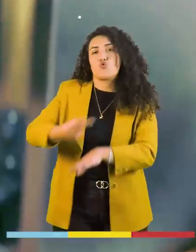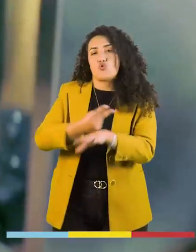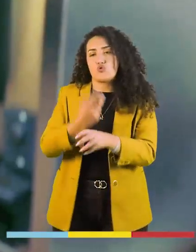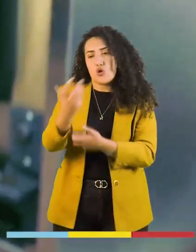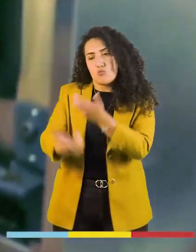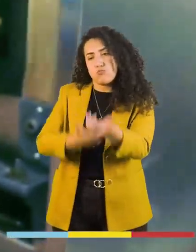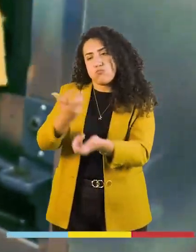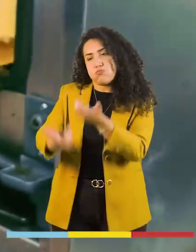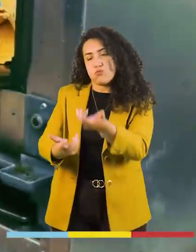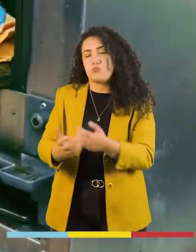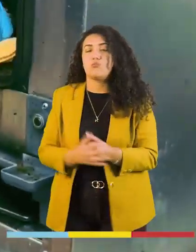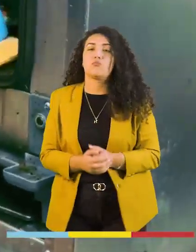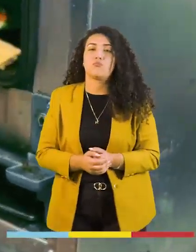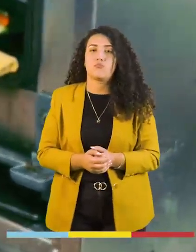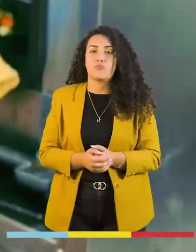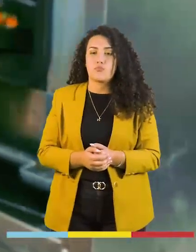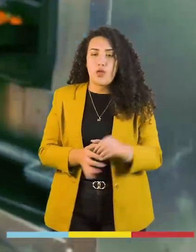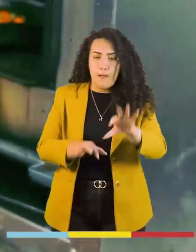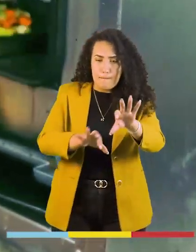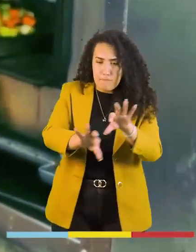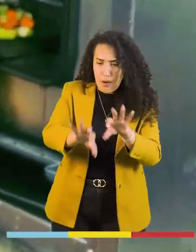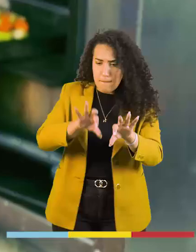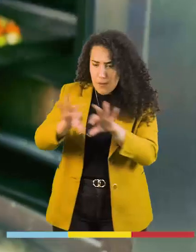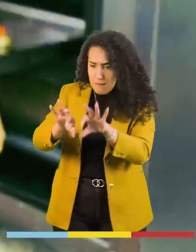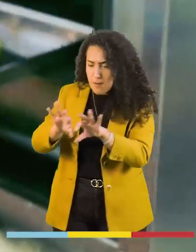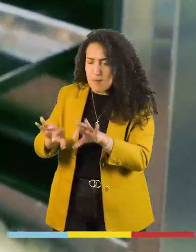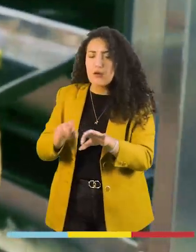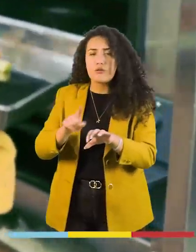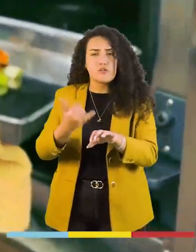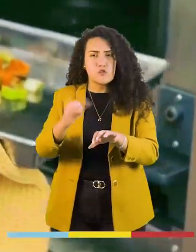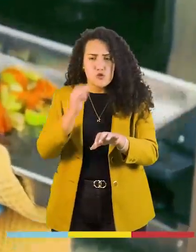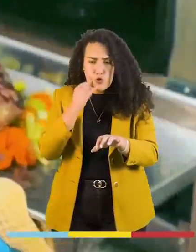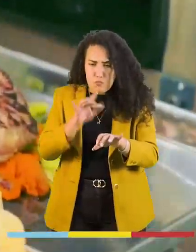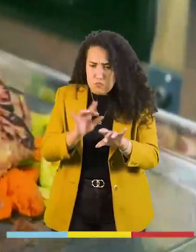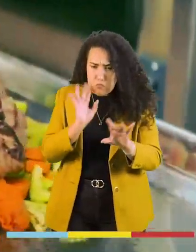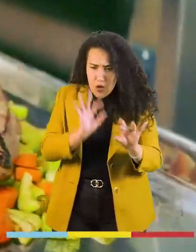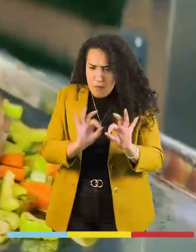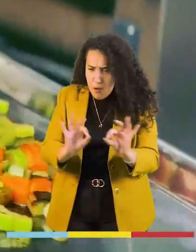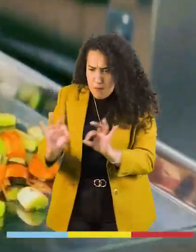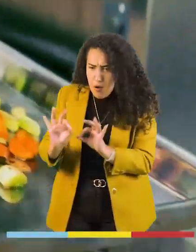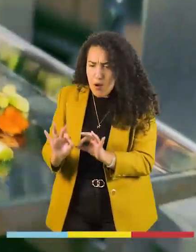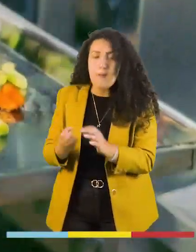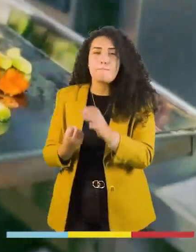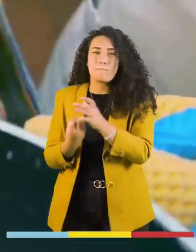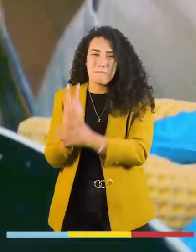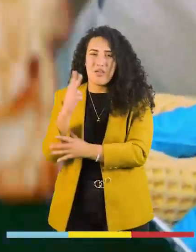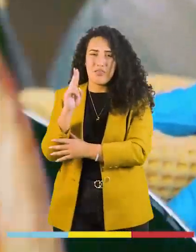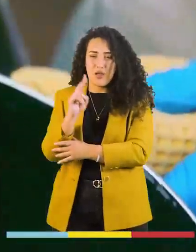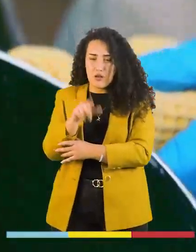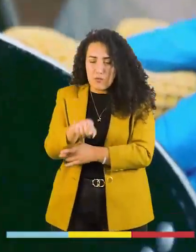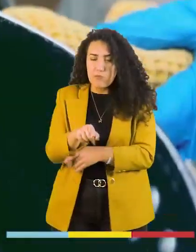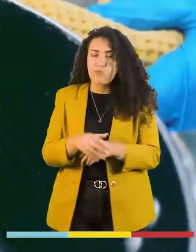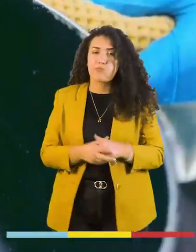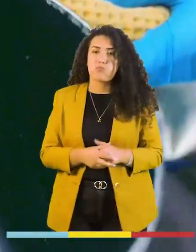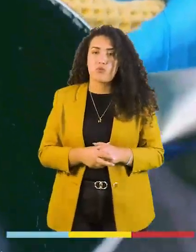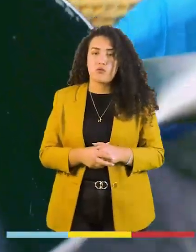2 horas. Sacamos las piezas de cordero doradas con los vegetales y